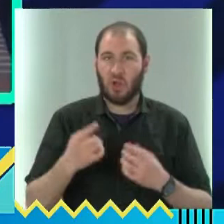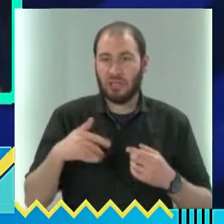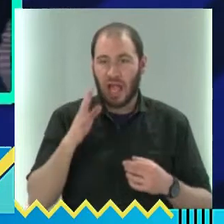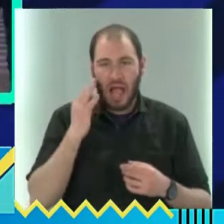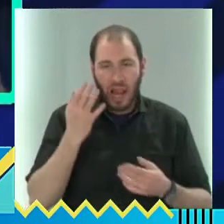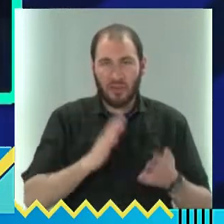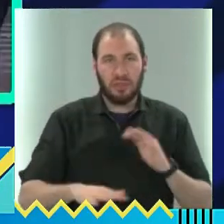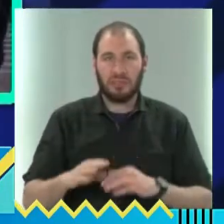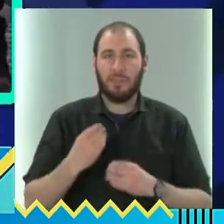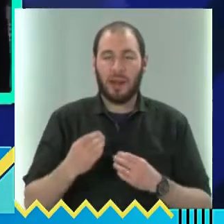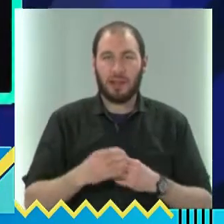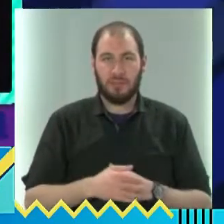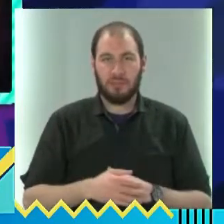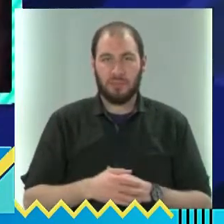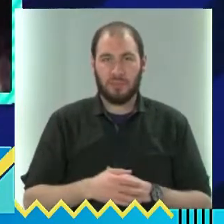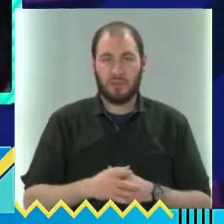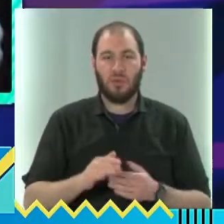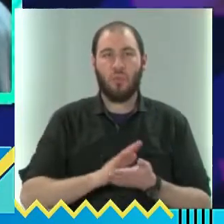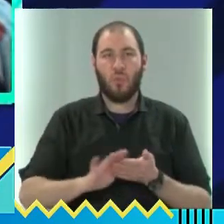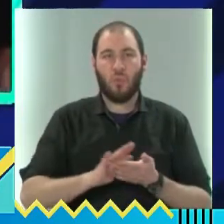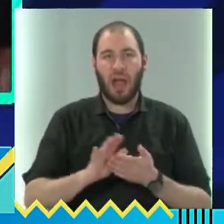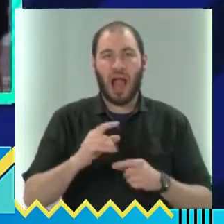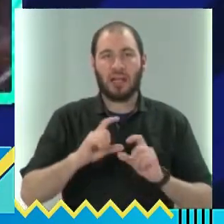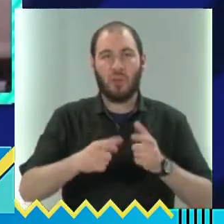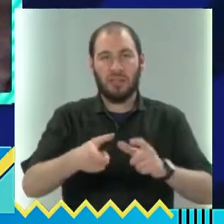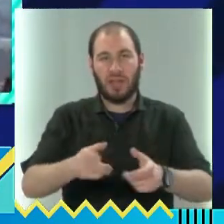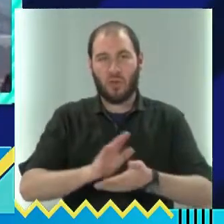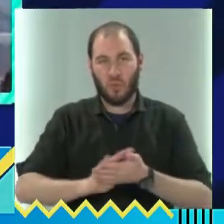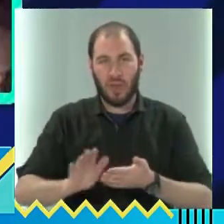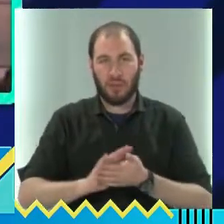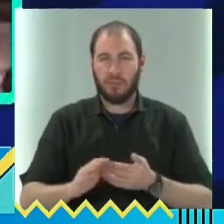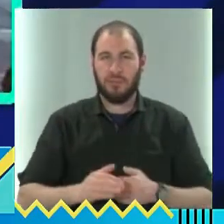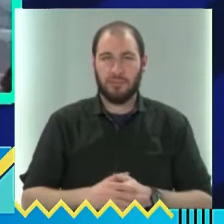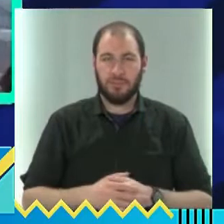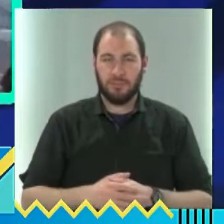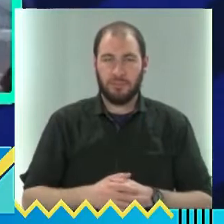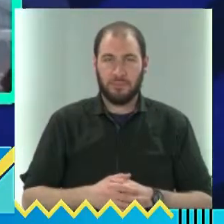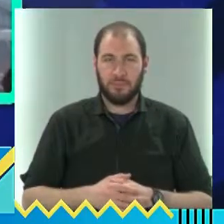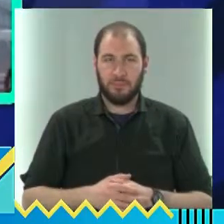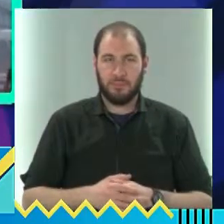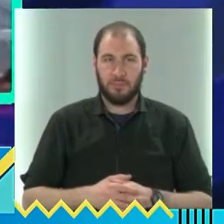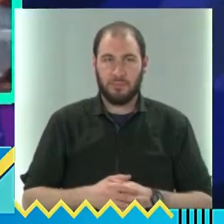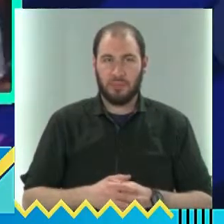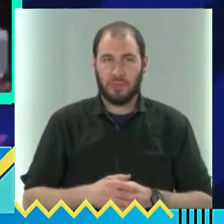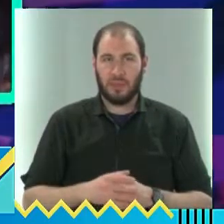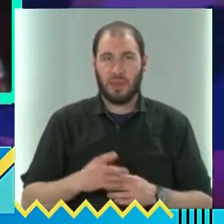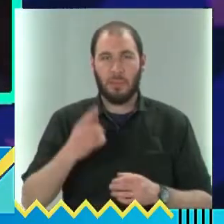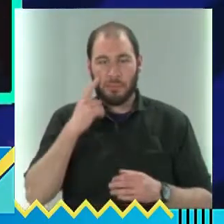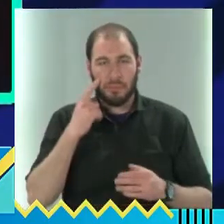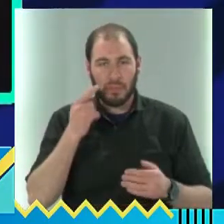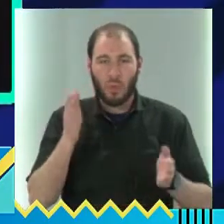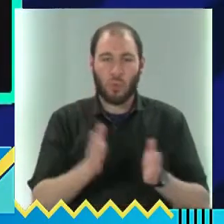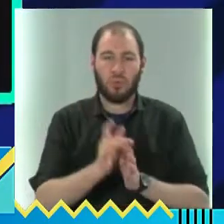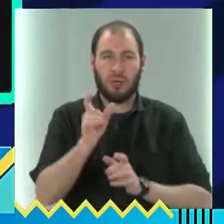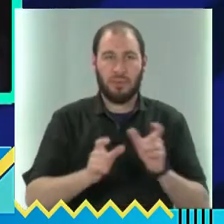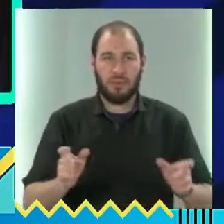algo para actualizarnos en cuanto a la convivencia de la